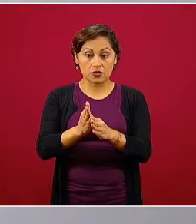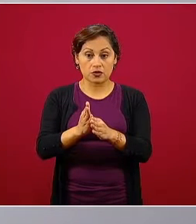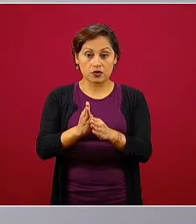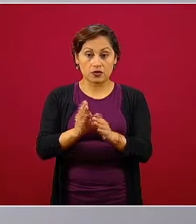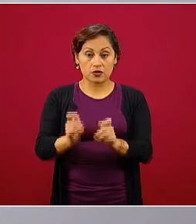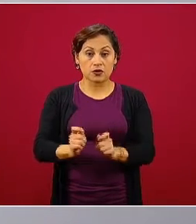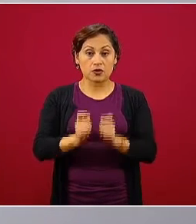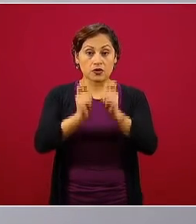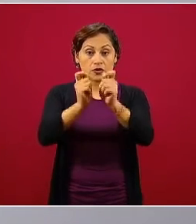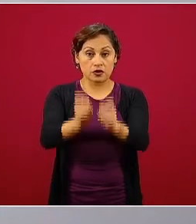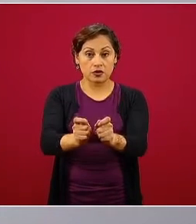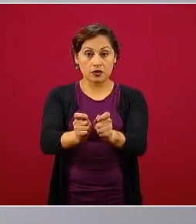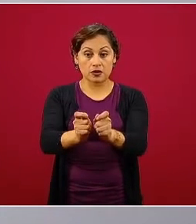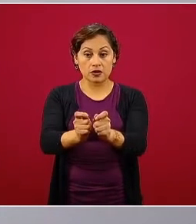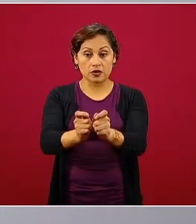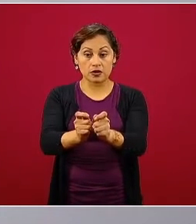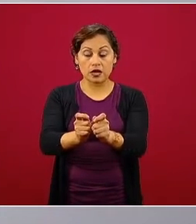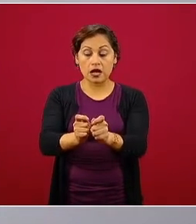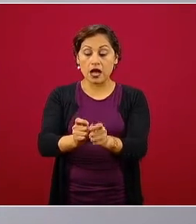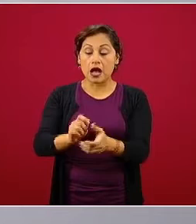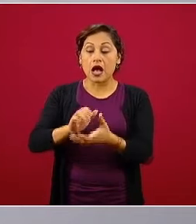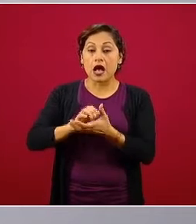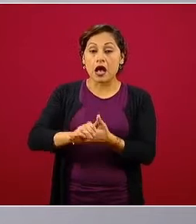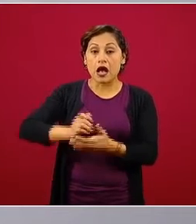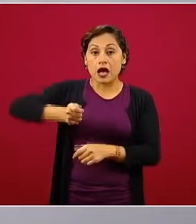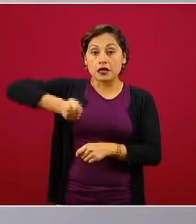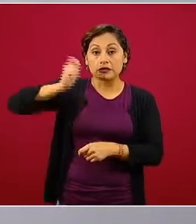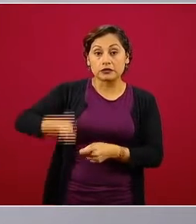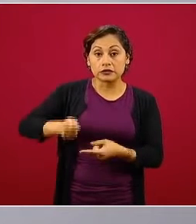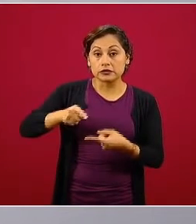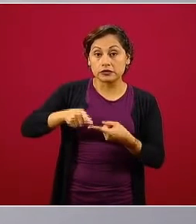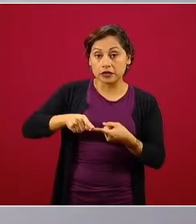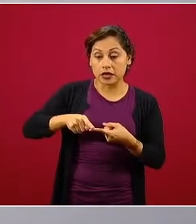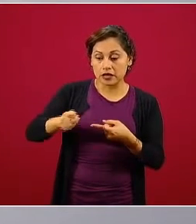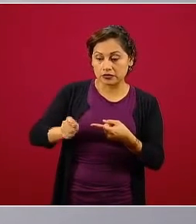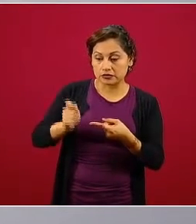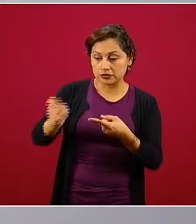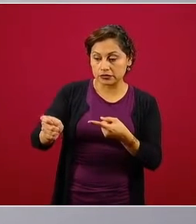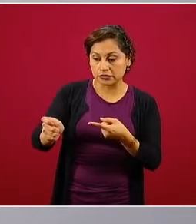que saca el segundo lugar en el primer banco.